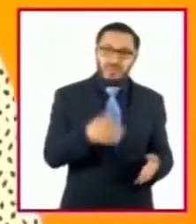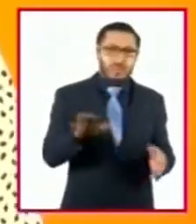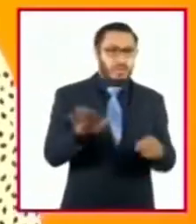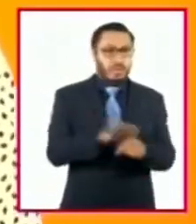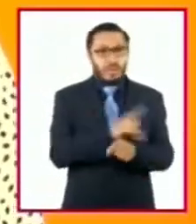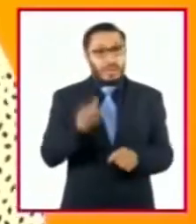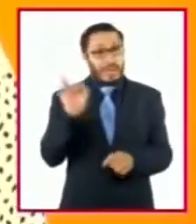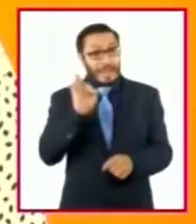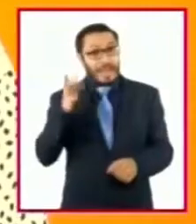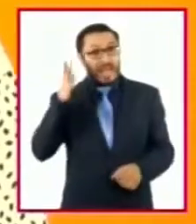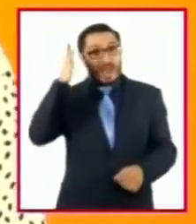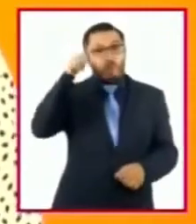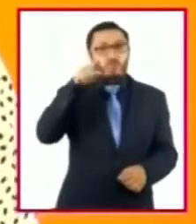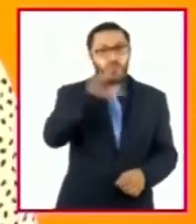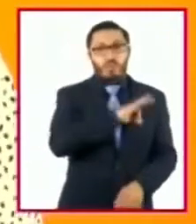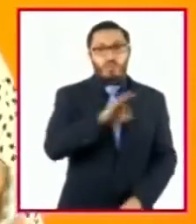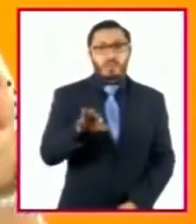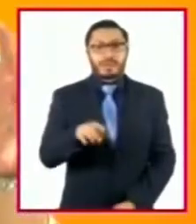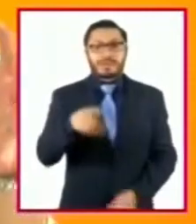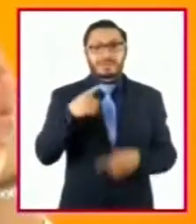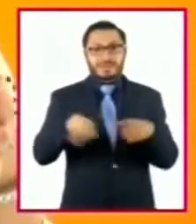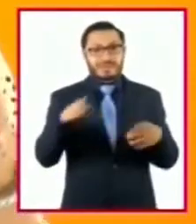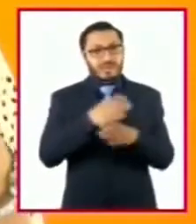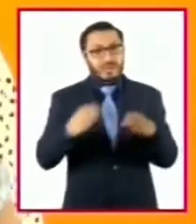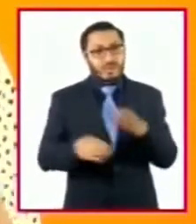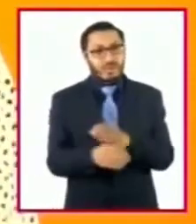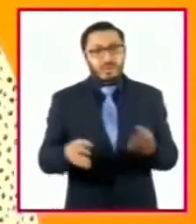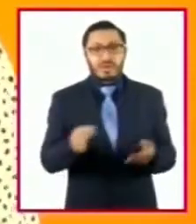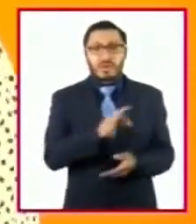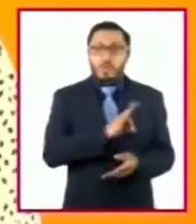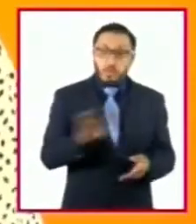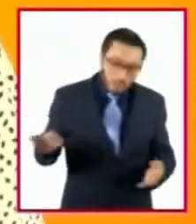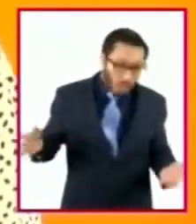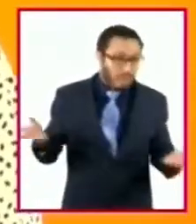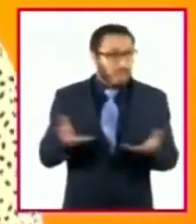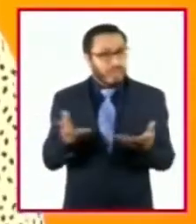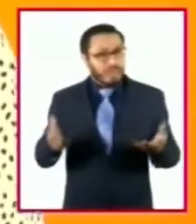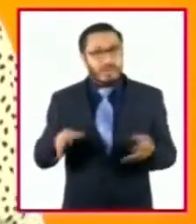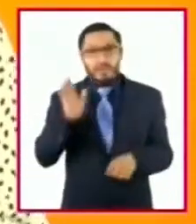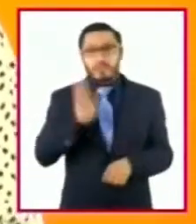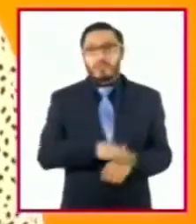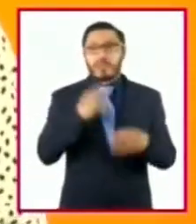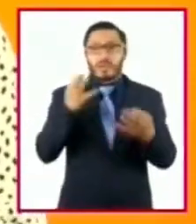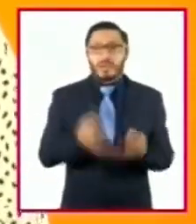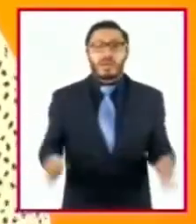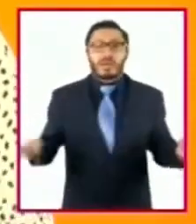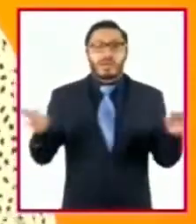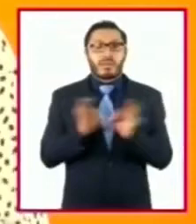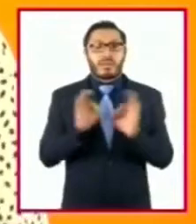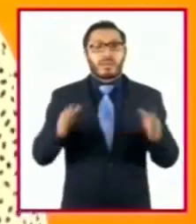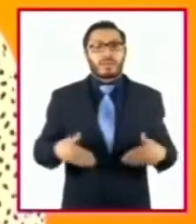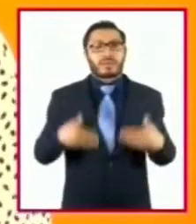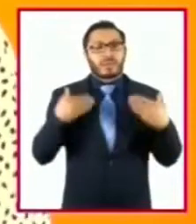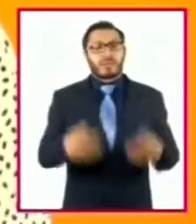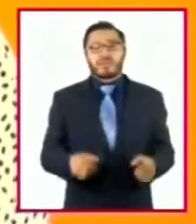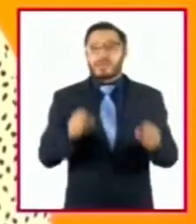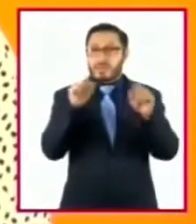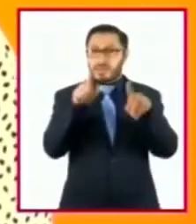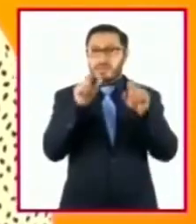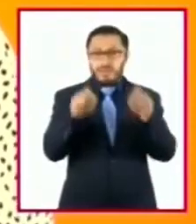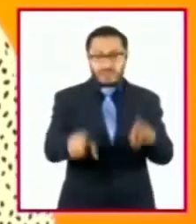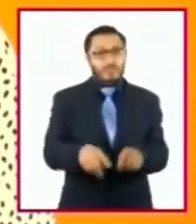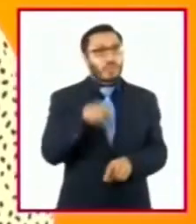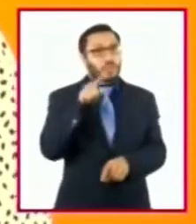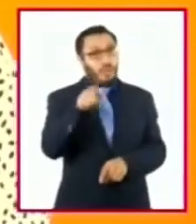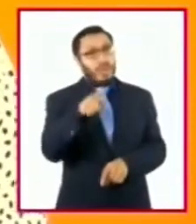después, decidas hacer otra cosa. Lo importante es que tú creas en ti y que creas de verdad que eso que realmente